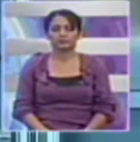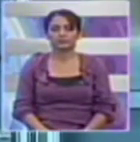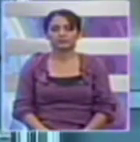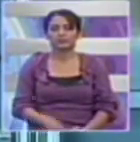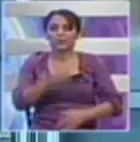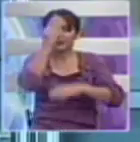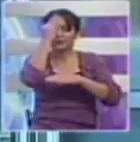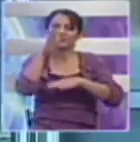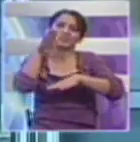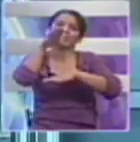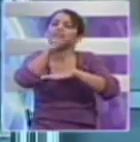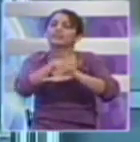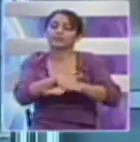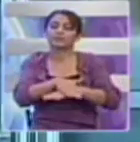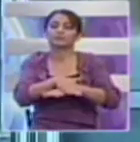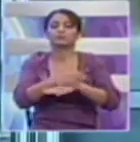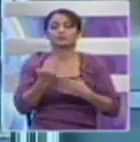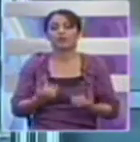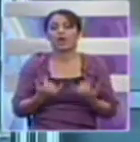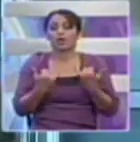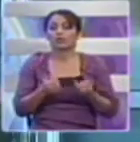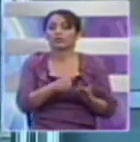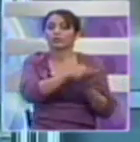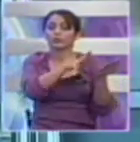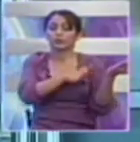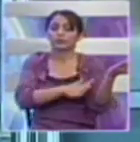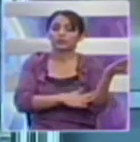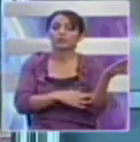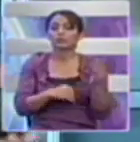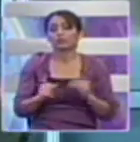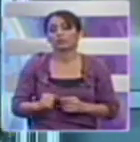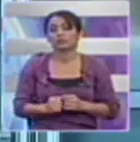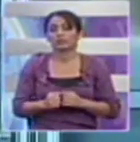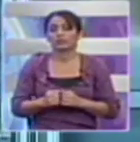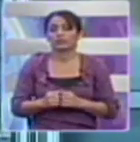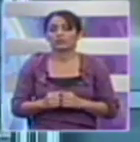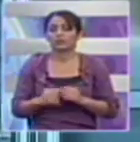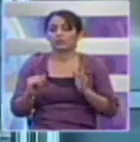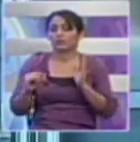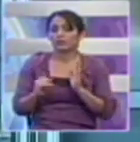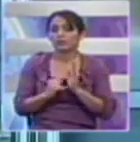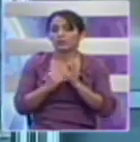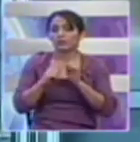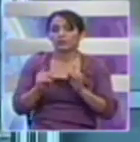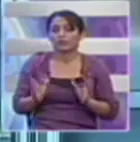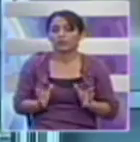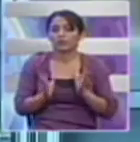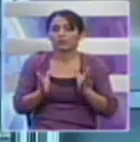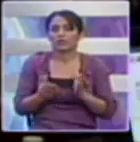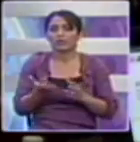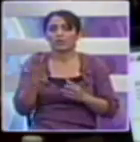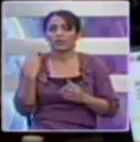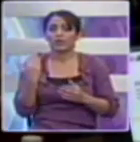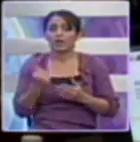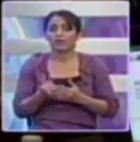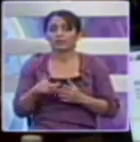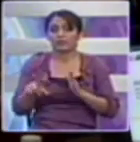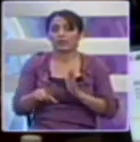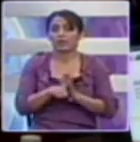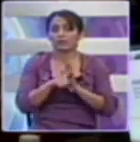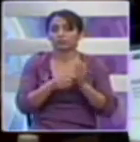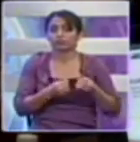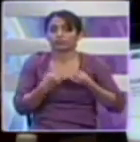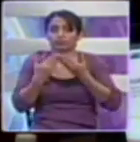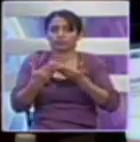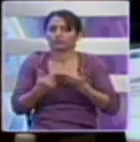Muy buenas tardes. Señalar que este proyecto de incentivos tributarios que llegó con el carácter de económico urgente desde el Ejecutivo